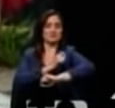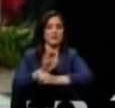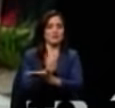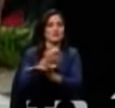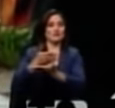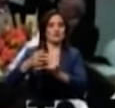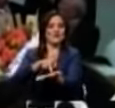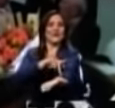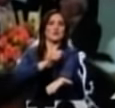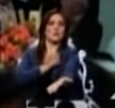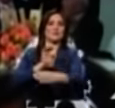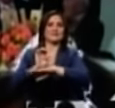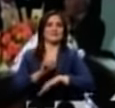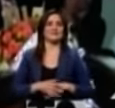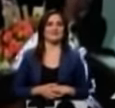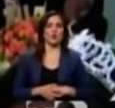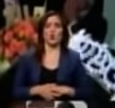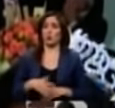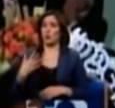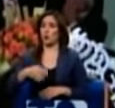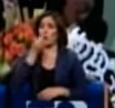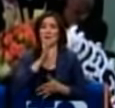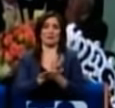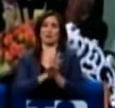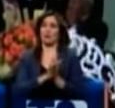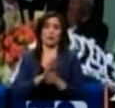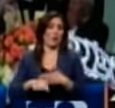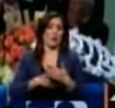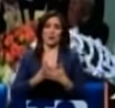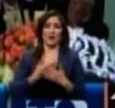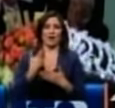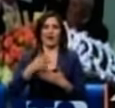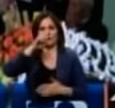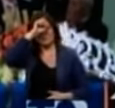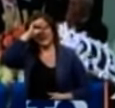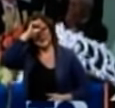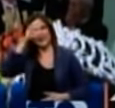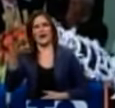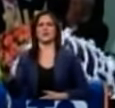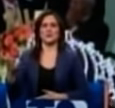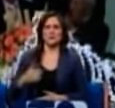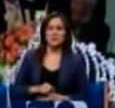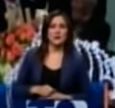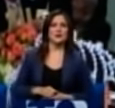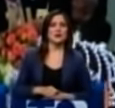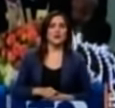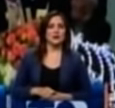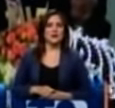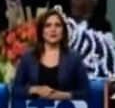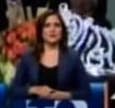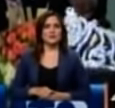y San Juanitos. Él no se priva de nada. Él come chicharrones, come fritada, él no le hace absolutamente